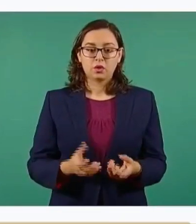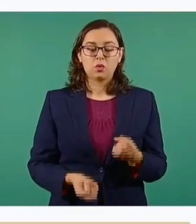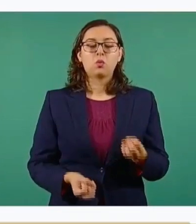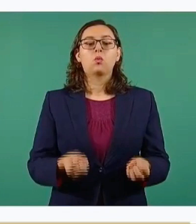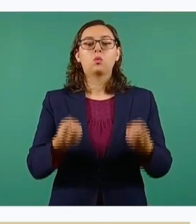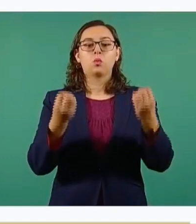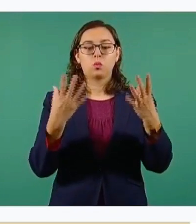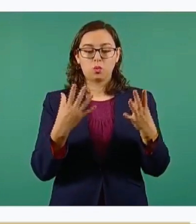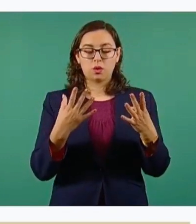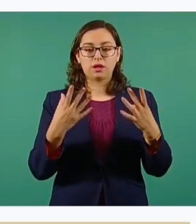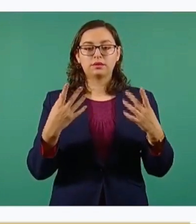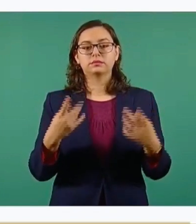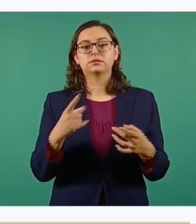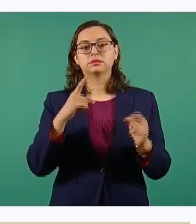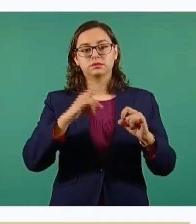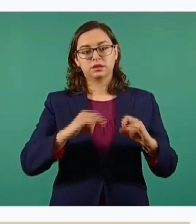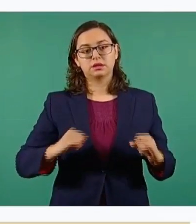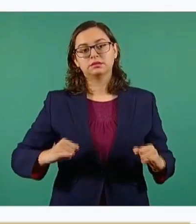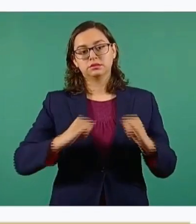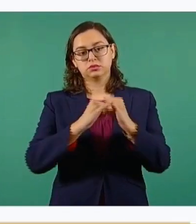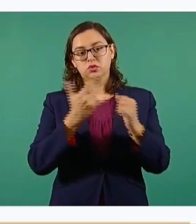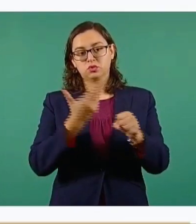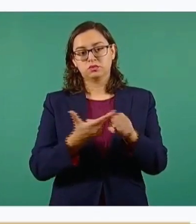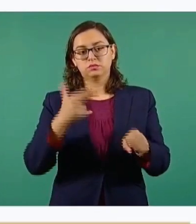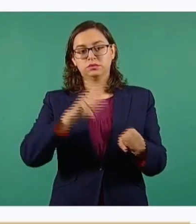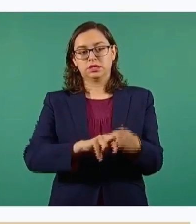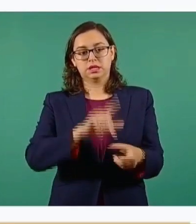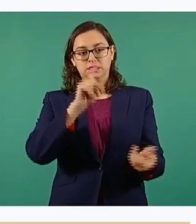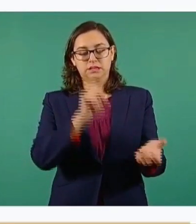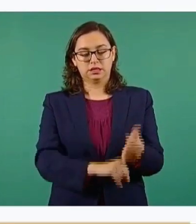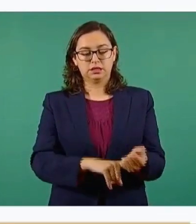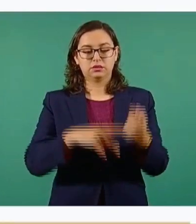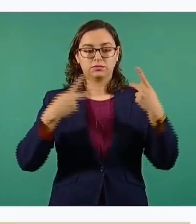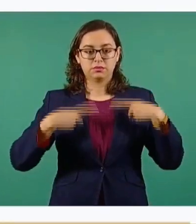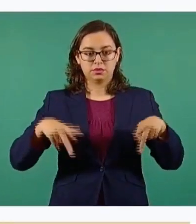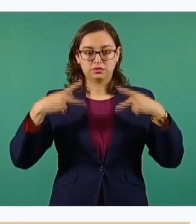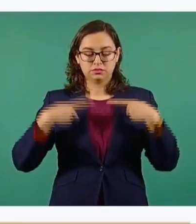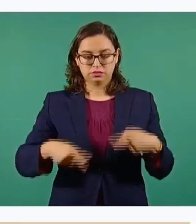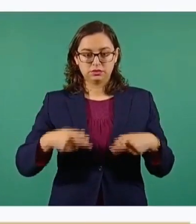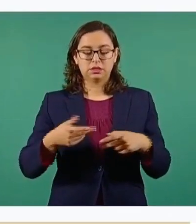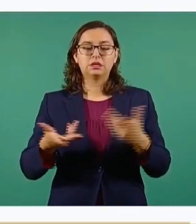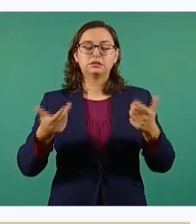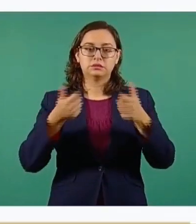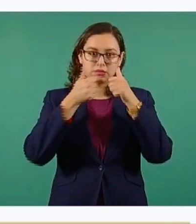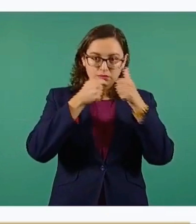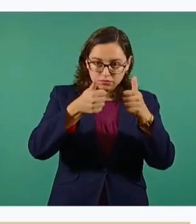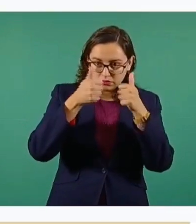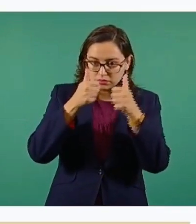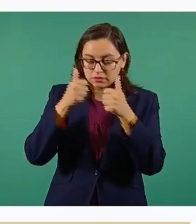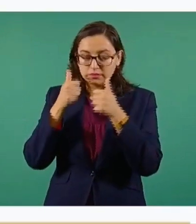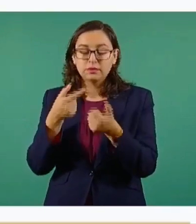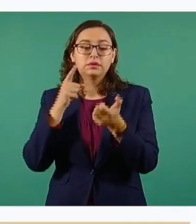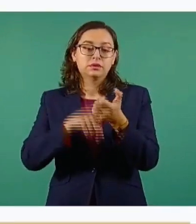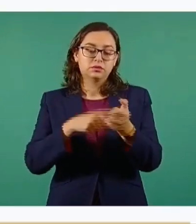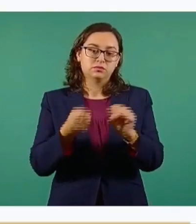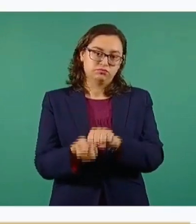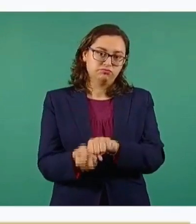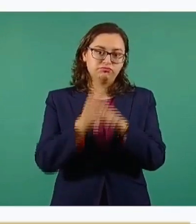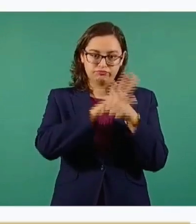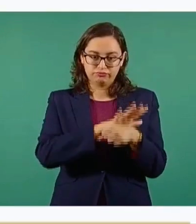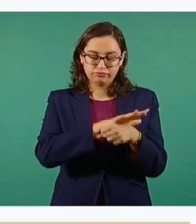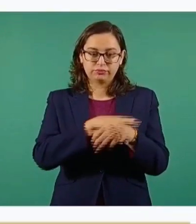COVID con los que contaba cada institución al realizarse la convocatoria en agosto de 2020. En este